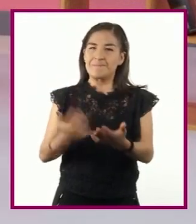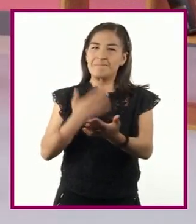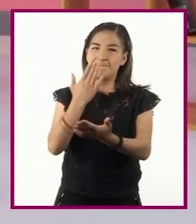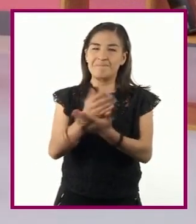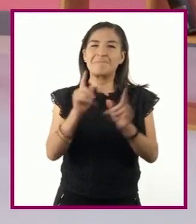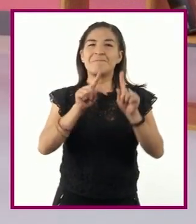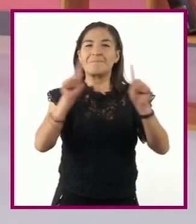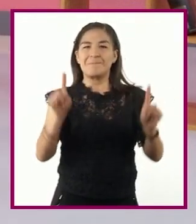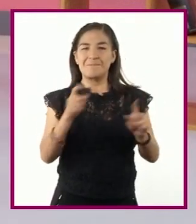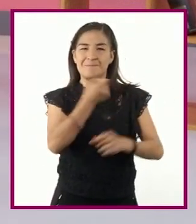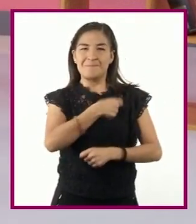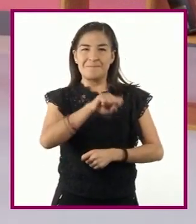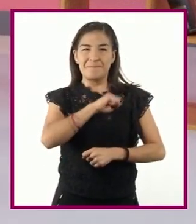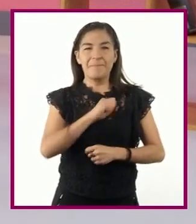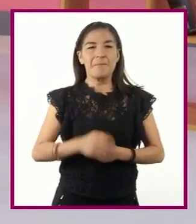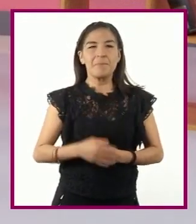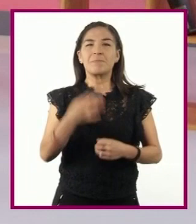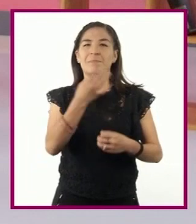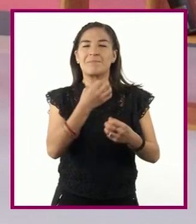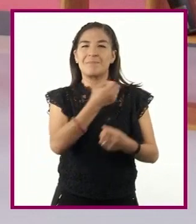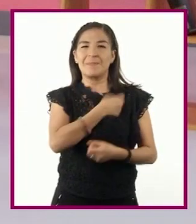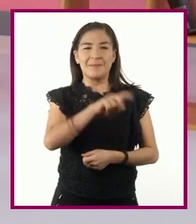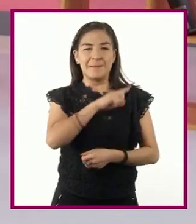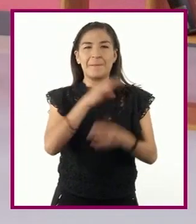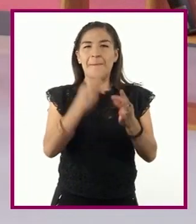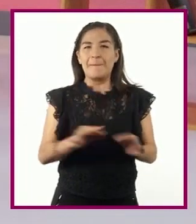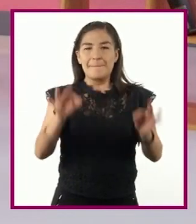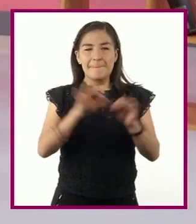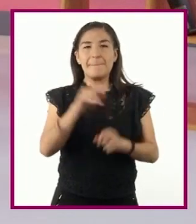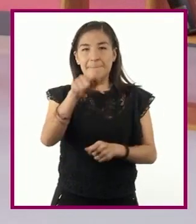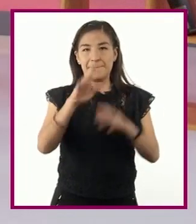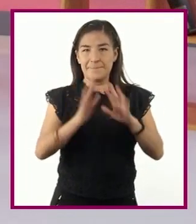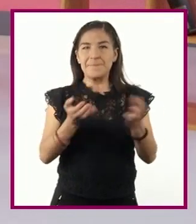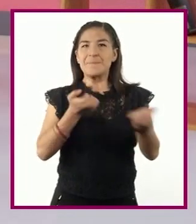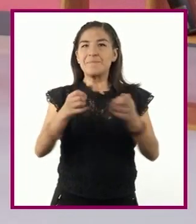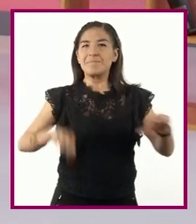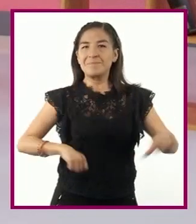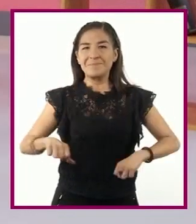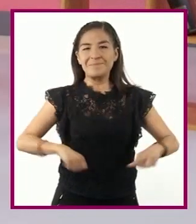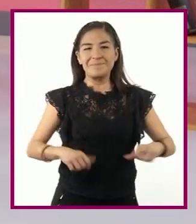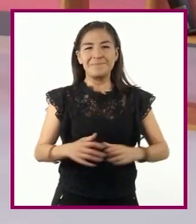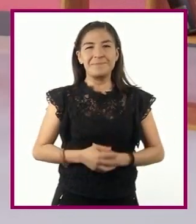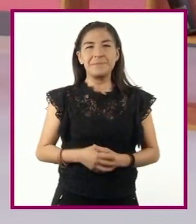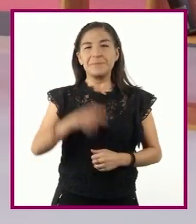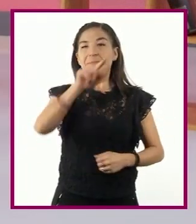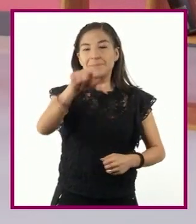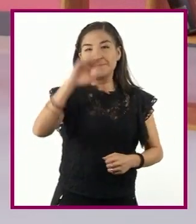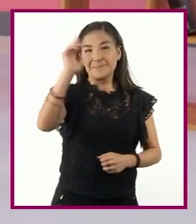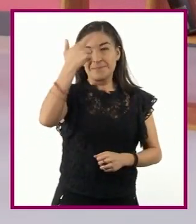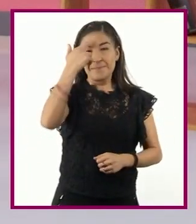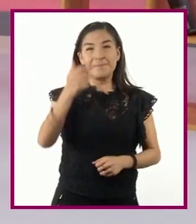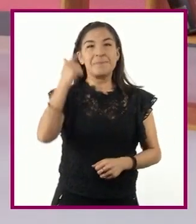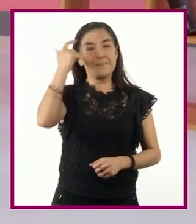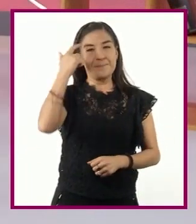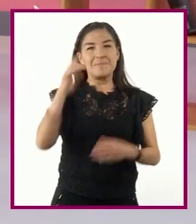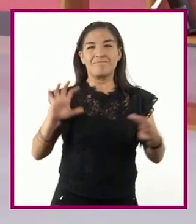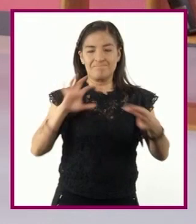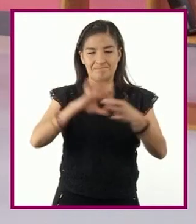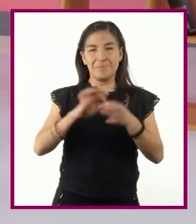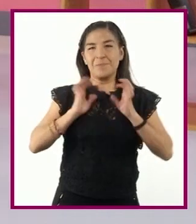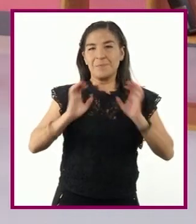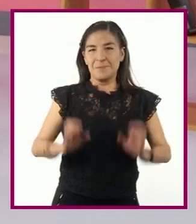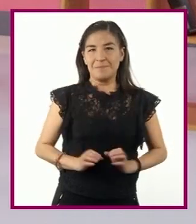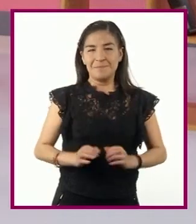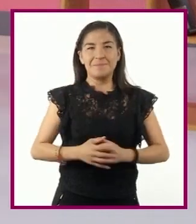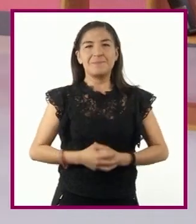pedir la sana distancia. La salud es lo primero. Además, ¿ya hicieron algo de ejercicio? Recuerden que mente sana en cuerpo